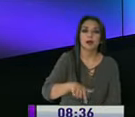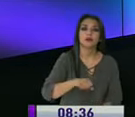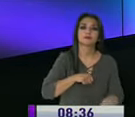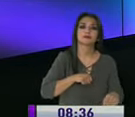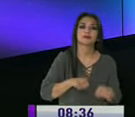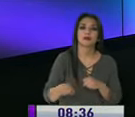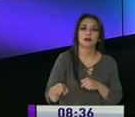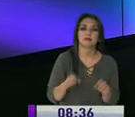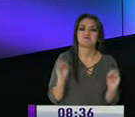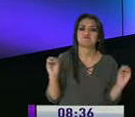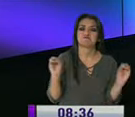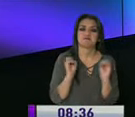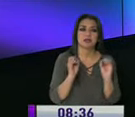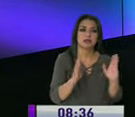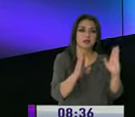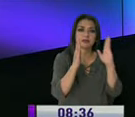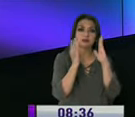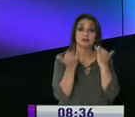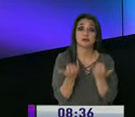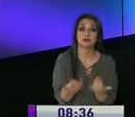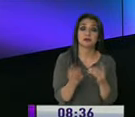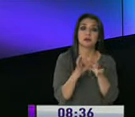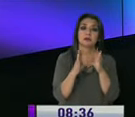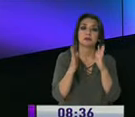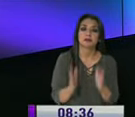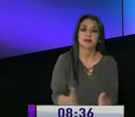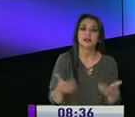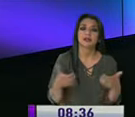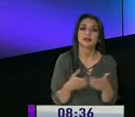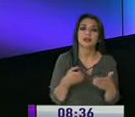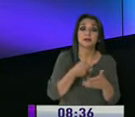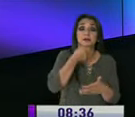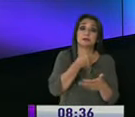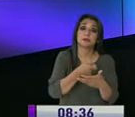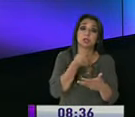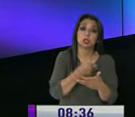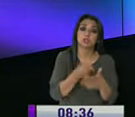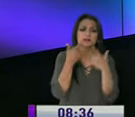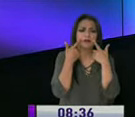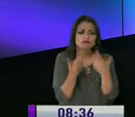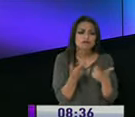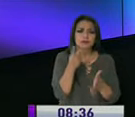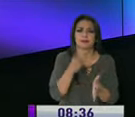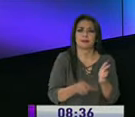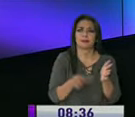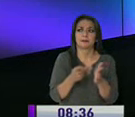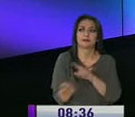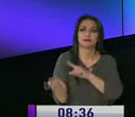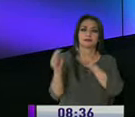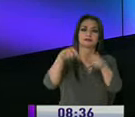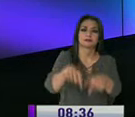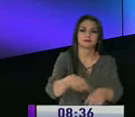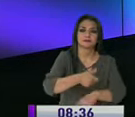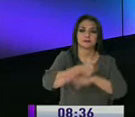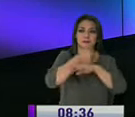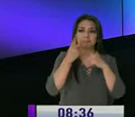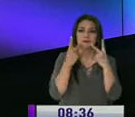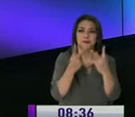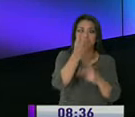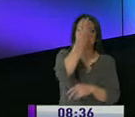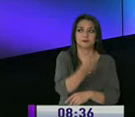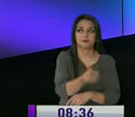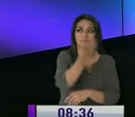el registro respectivo, es detenido el ciudadano requerido por la justicia ecuatoriana por el